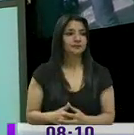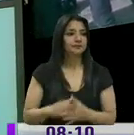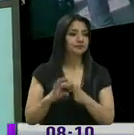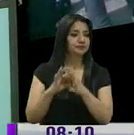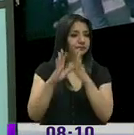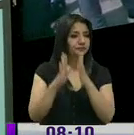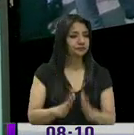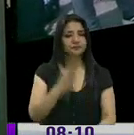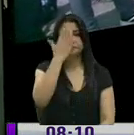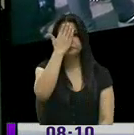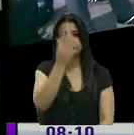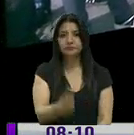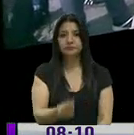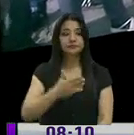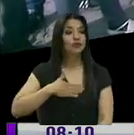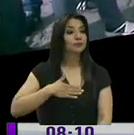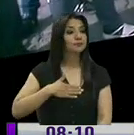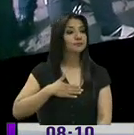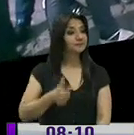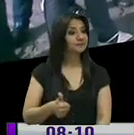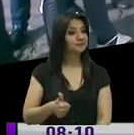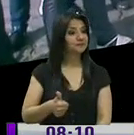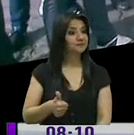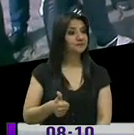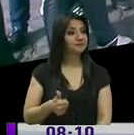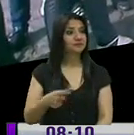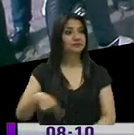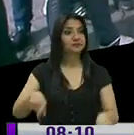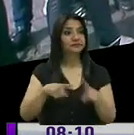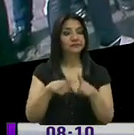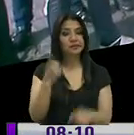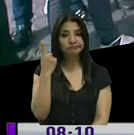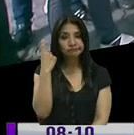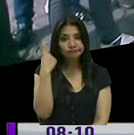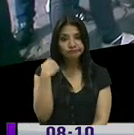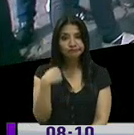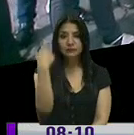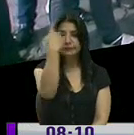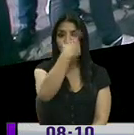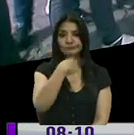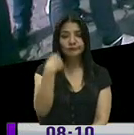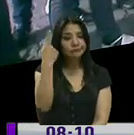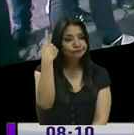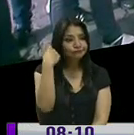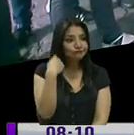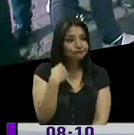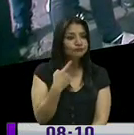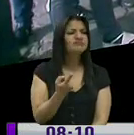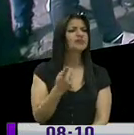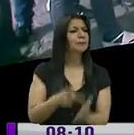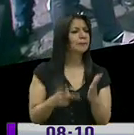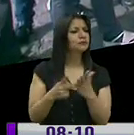días como estamos por ahí los vecinos con caras largas les veo ahí estamos para ayudarles adelante